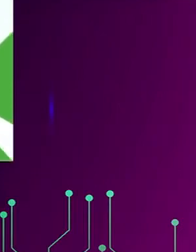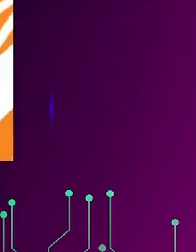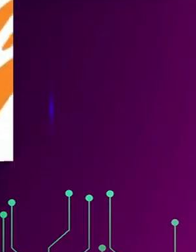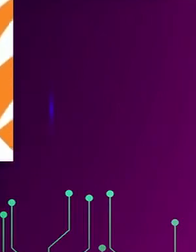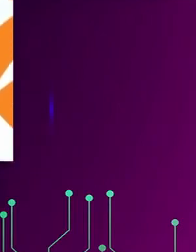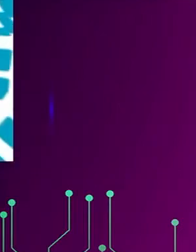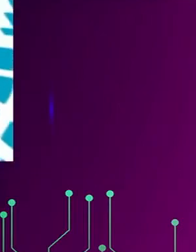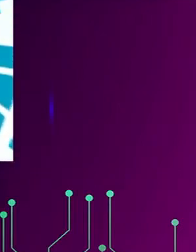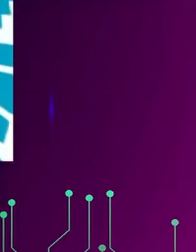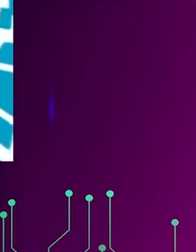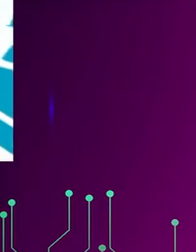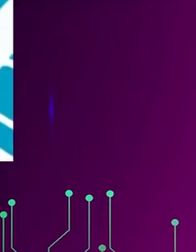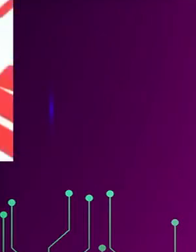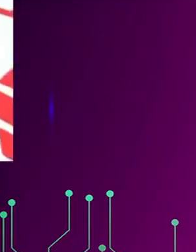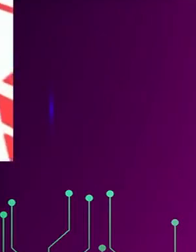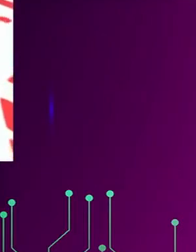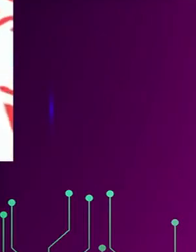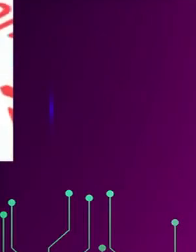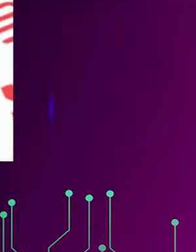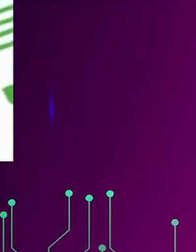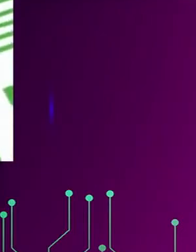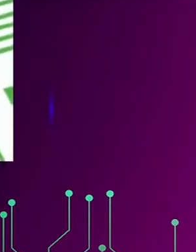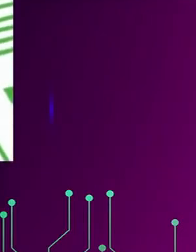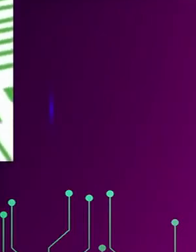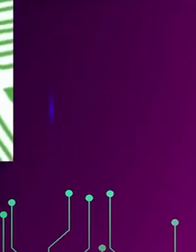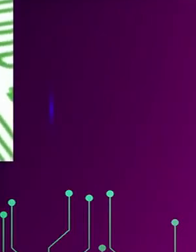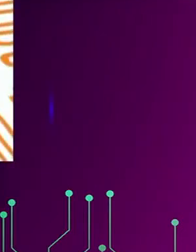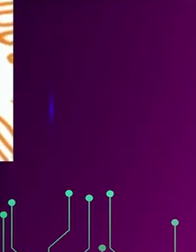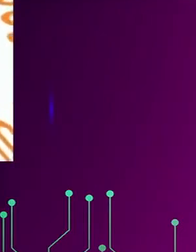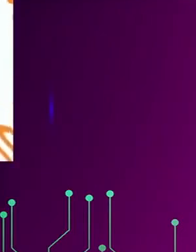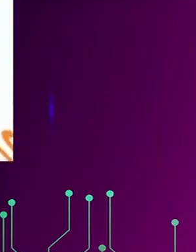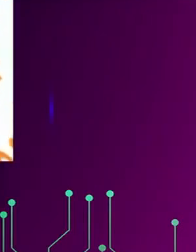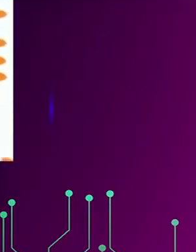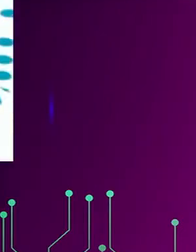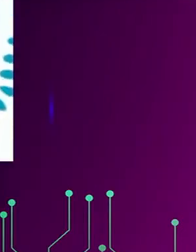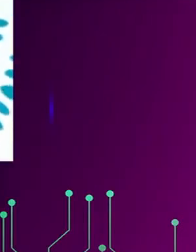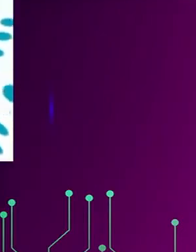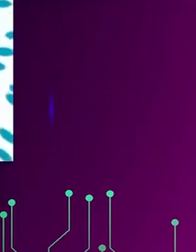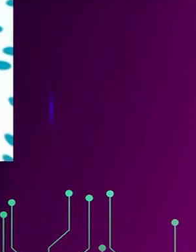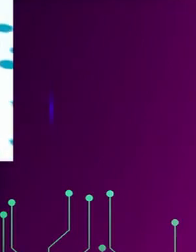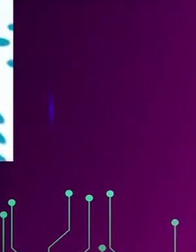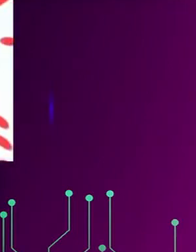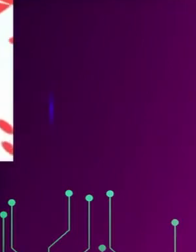días. Cuida tu sonrisa.